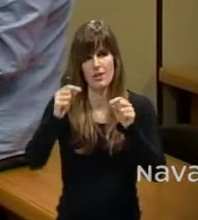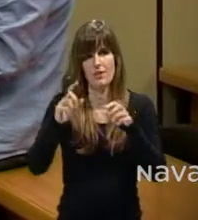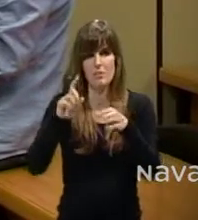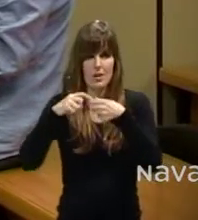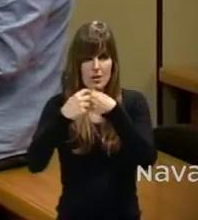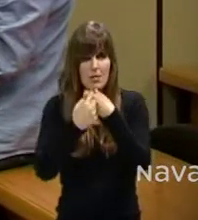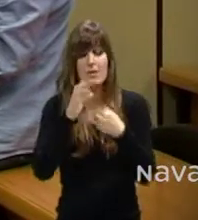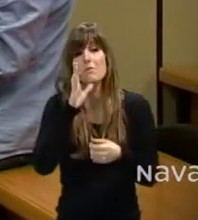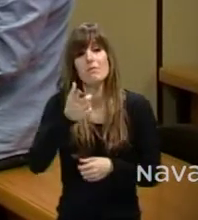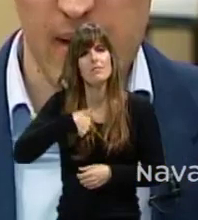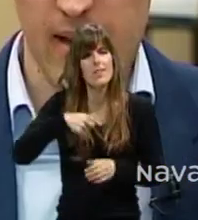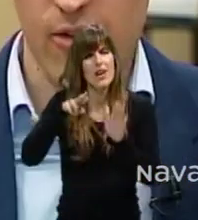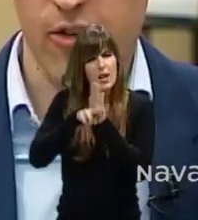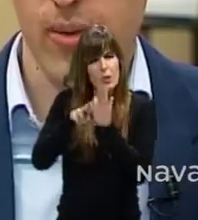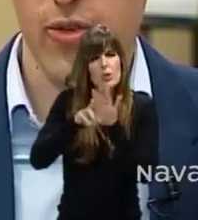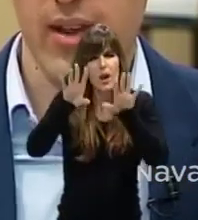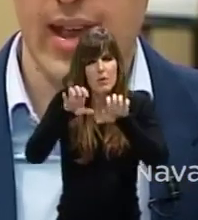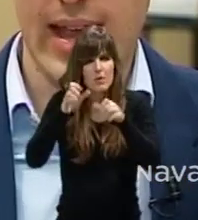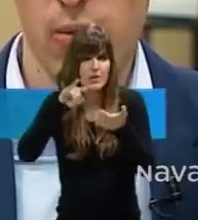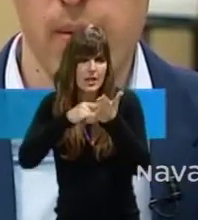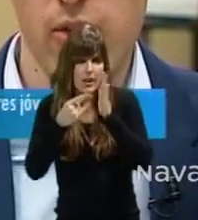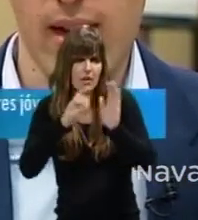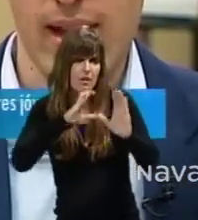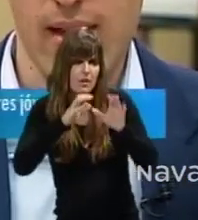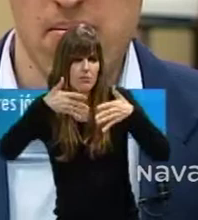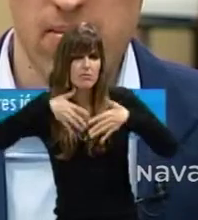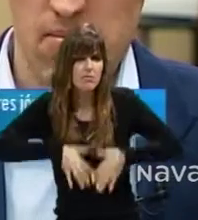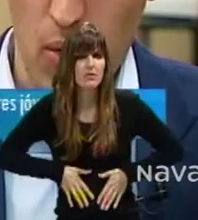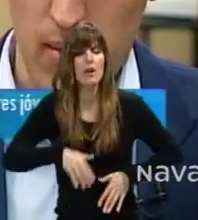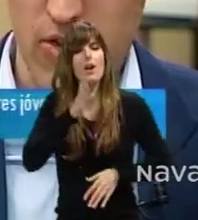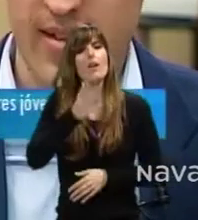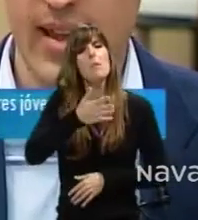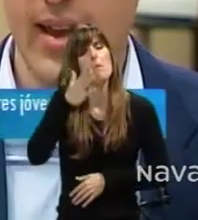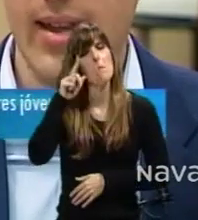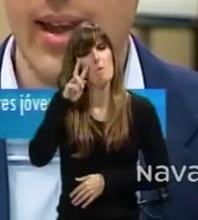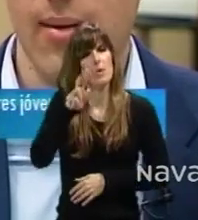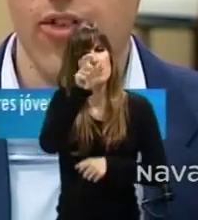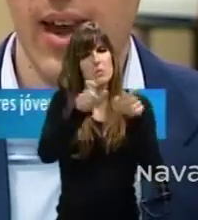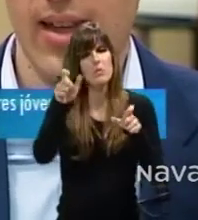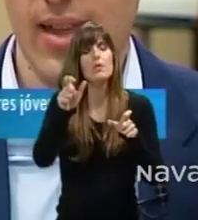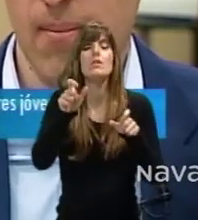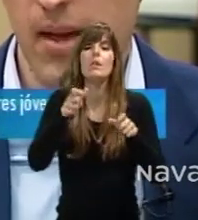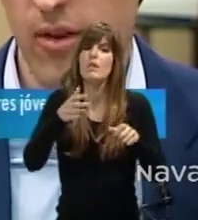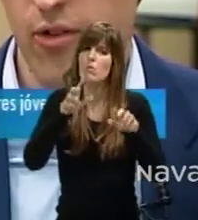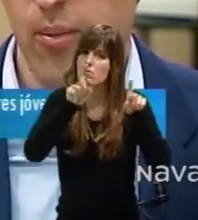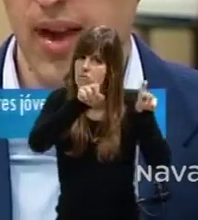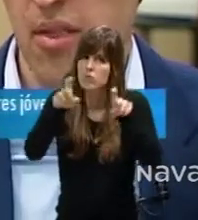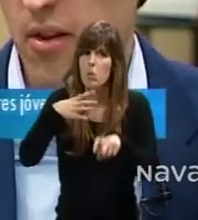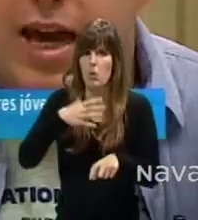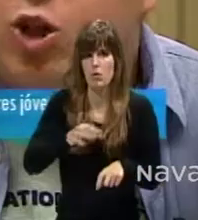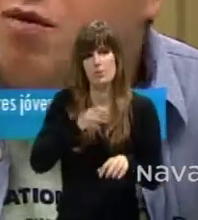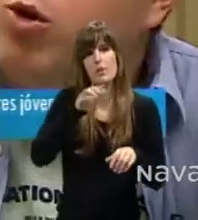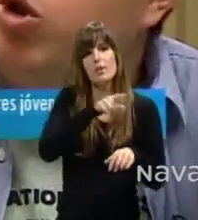dedicado tiempo, recursos, hemos ido aprendiendo y nos vemos en un momento en el que podemos enseñar y queremos que la gente mejore su